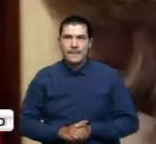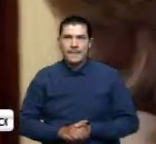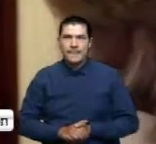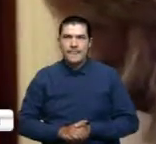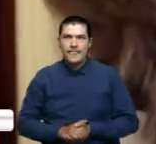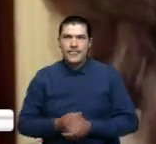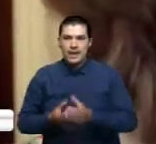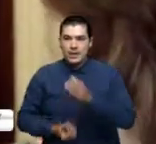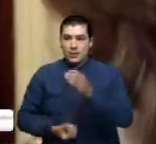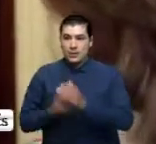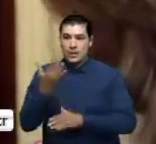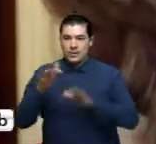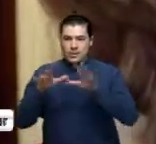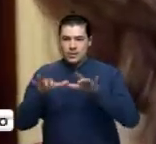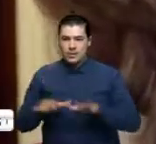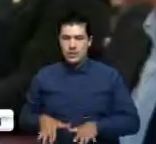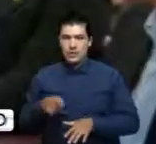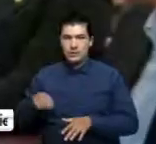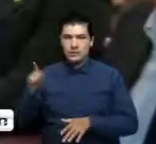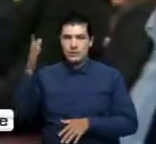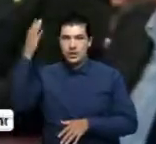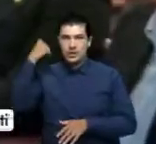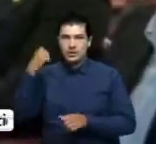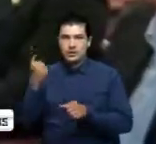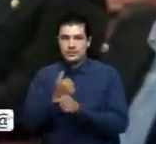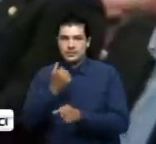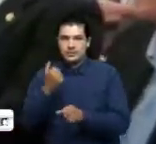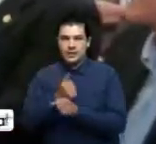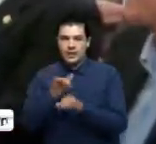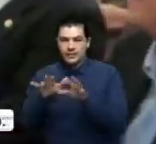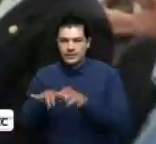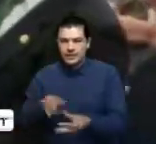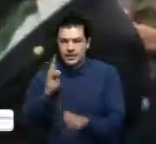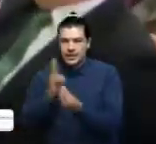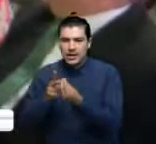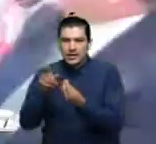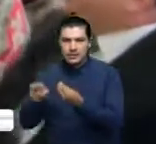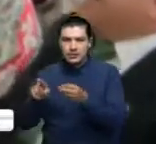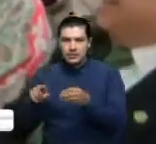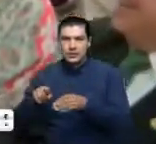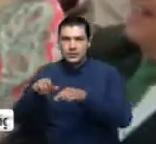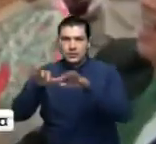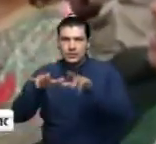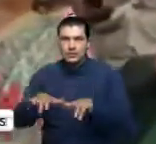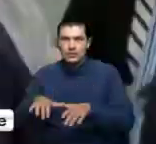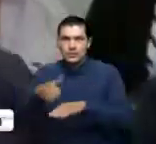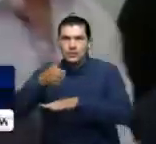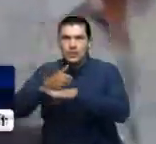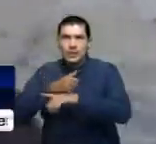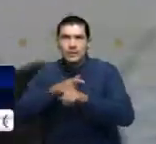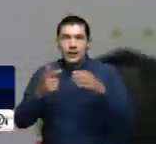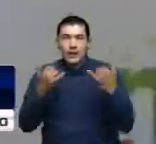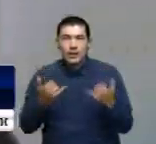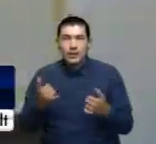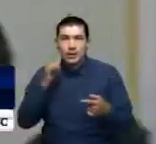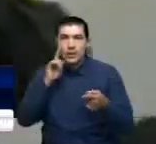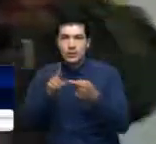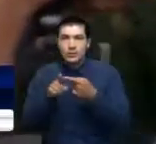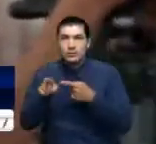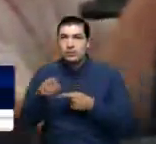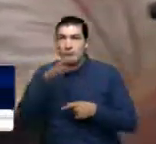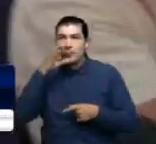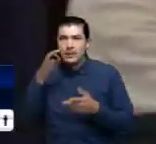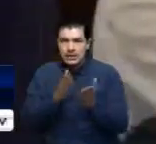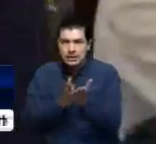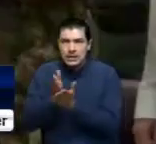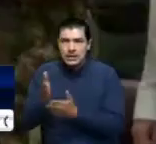el nuevo secretario se desempeñaba en la oficina de víctimas de la presidencia de la república y ha llegado con el firme propósito de